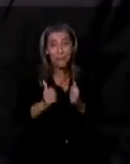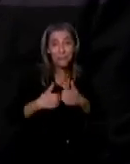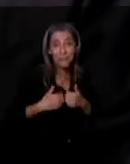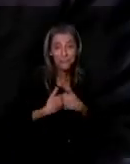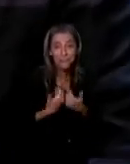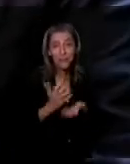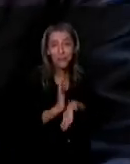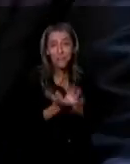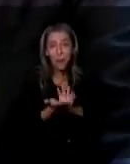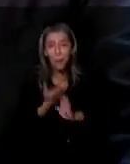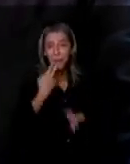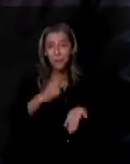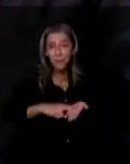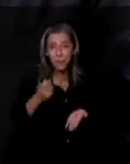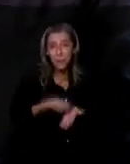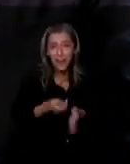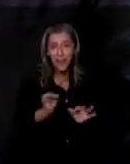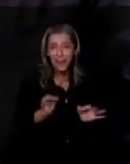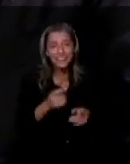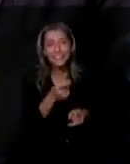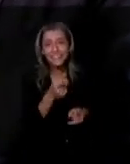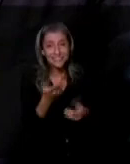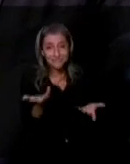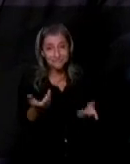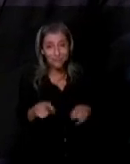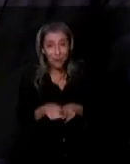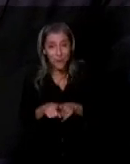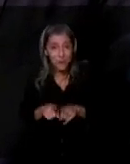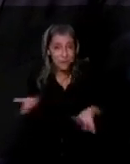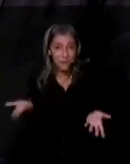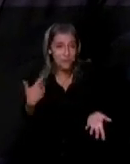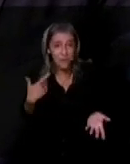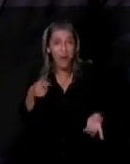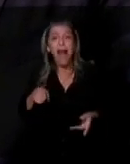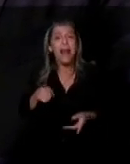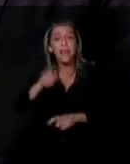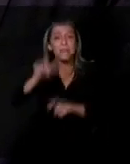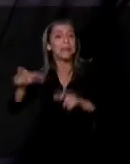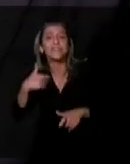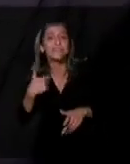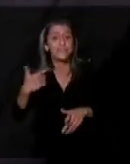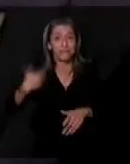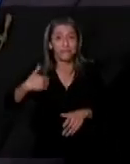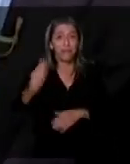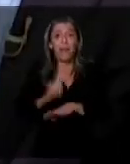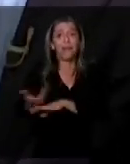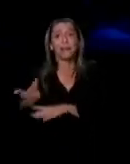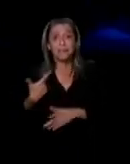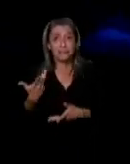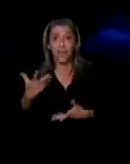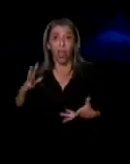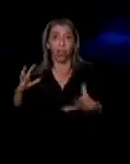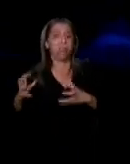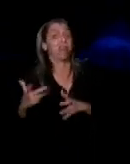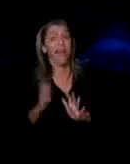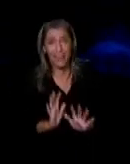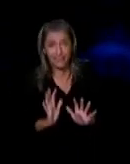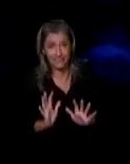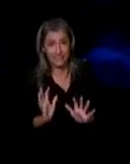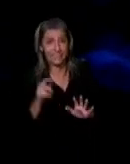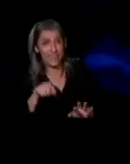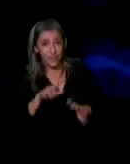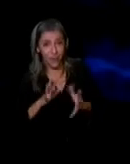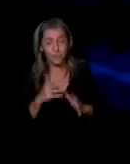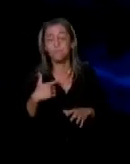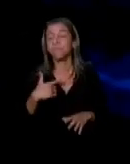de cómo ustedes los políticos les roban a los argentinos de bien y por eso Tienen que salir de sistema no sé por lo mir Javier no es mi